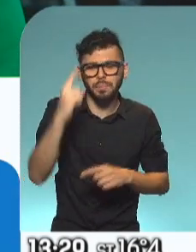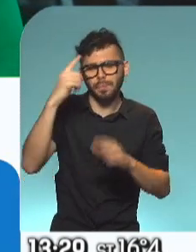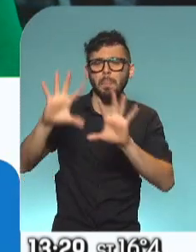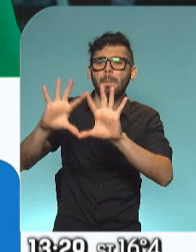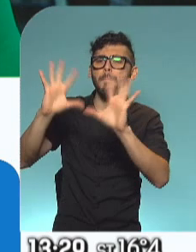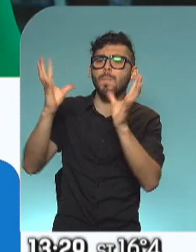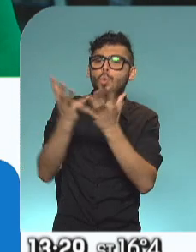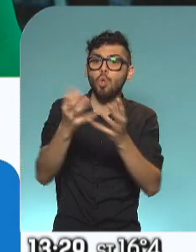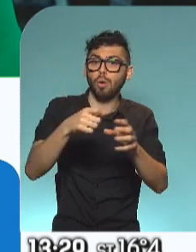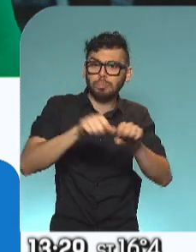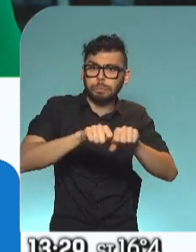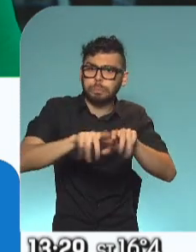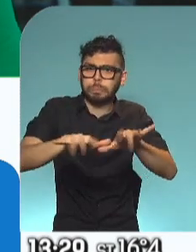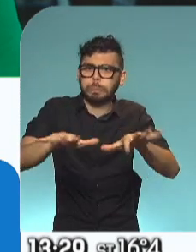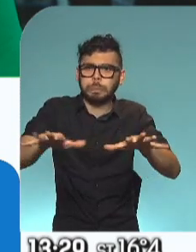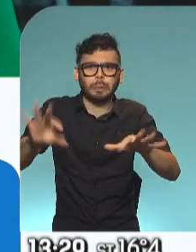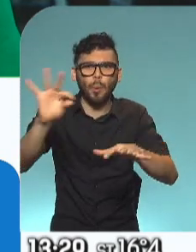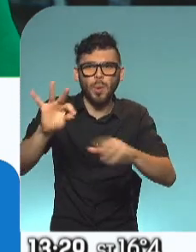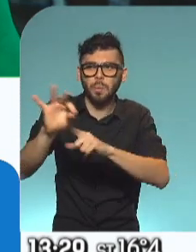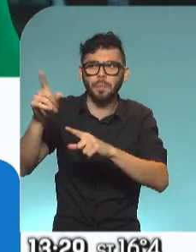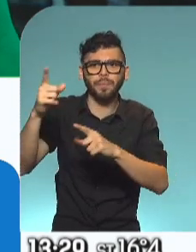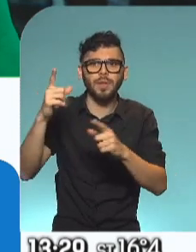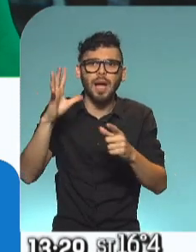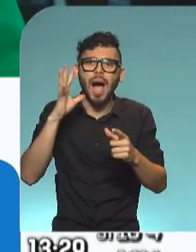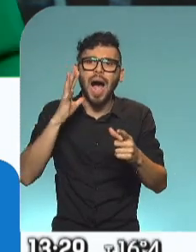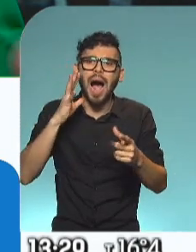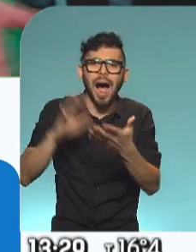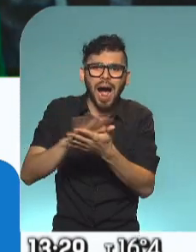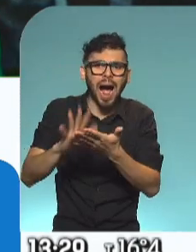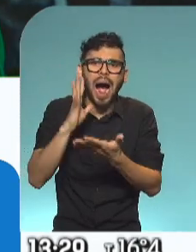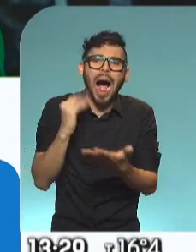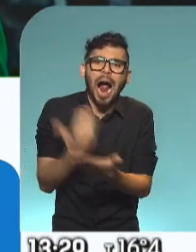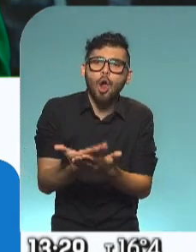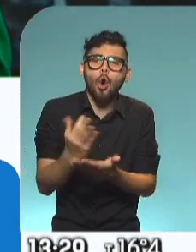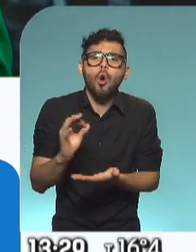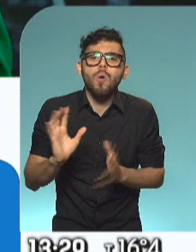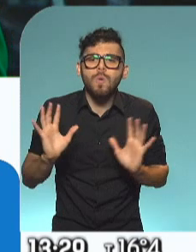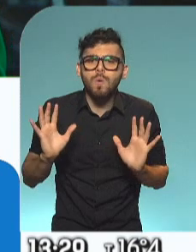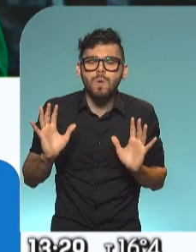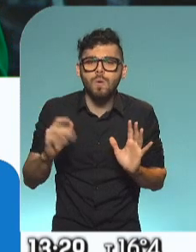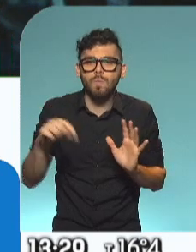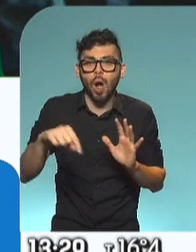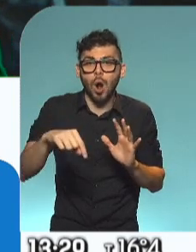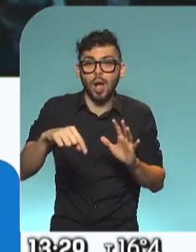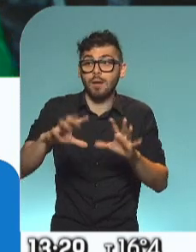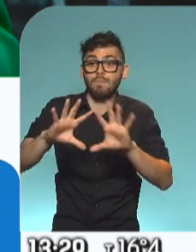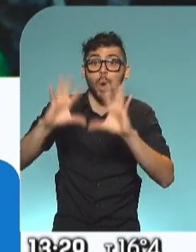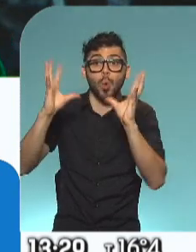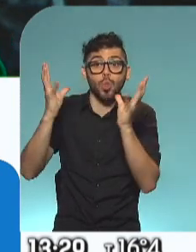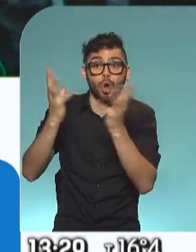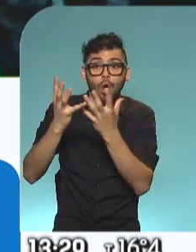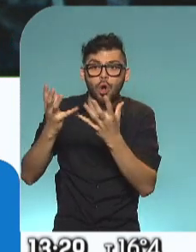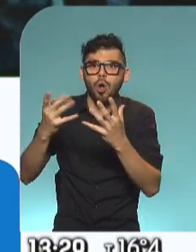esta pandemia? ¿Si ha habido articulación? ¿Cómo analiza la capacidad? Digo, nos encuentra esta pandemia en un momento de un mundo